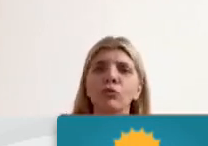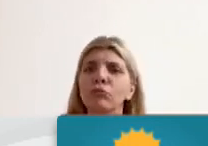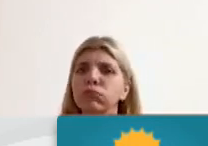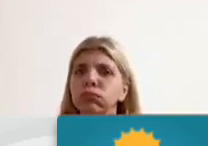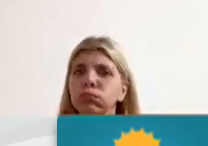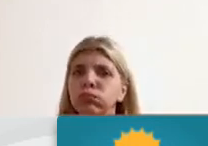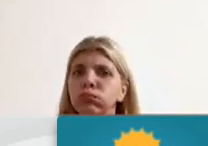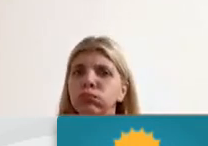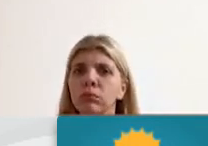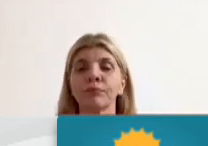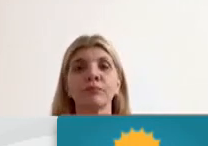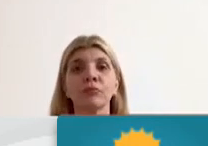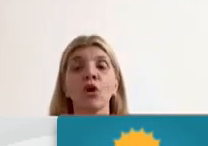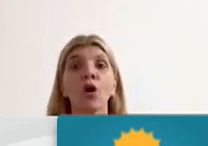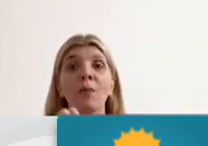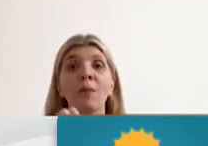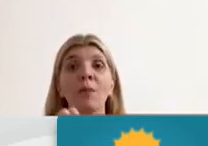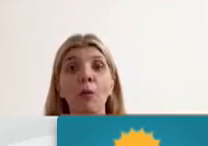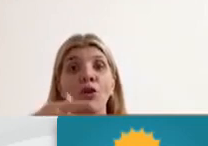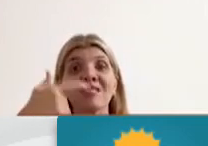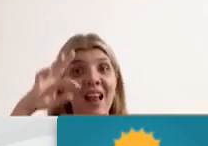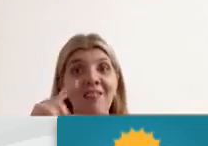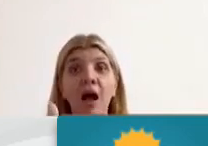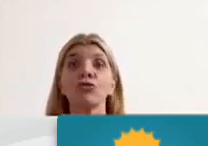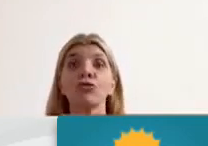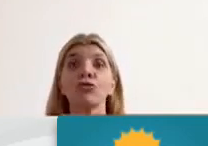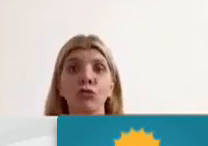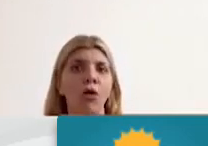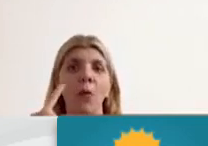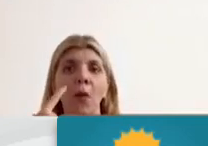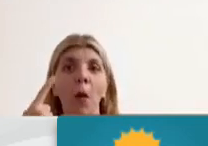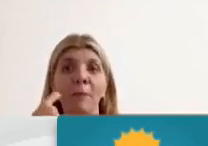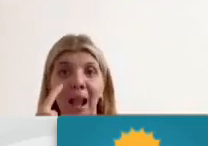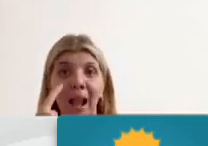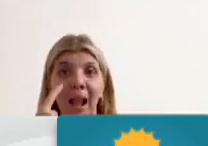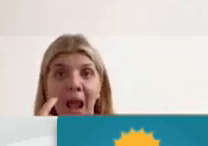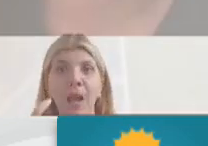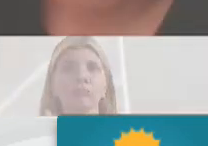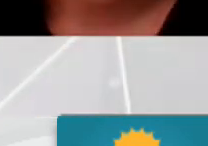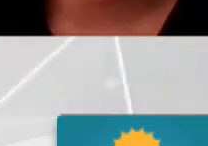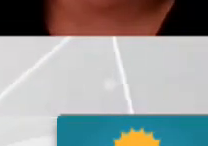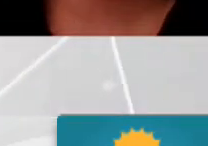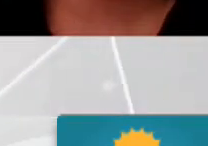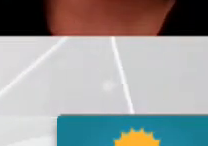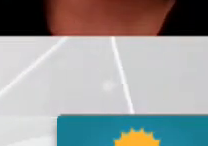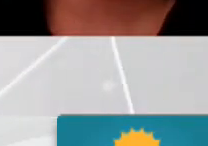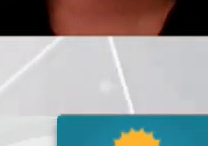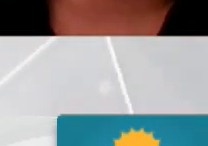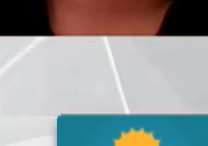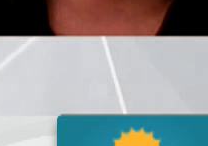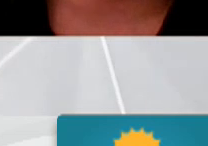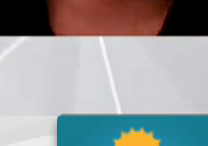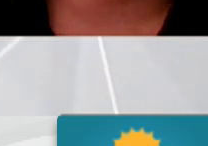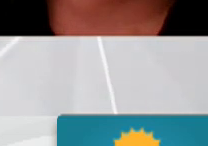que eso es como importante rescatar, o sea, no dejamos ser profesionales que hacen su trabajo, pero lo que nos vuelve de la gente es